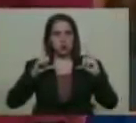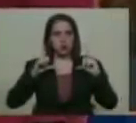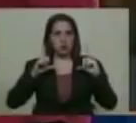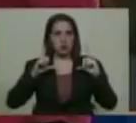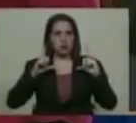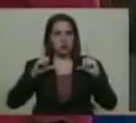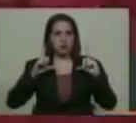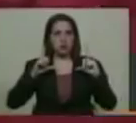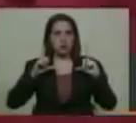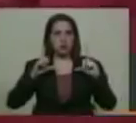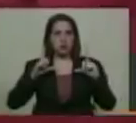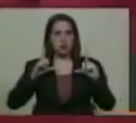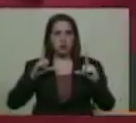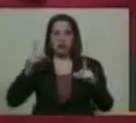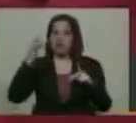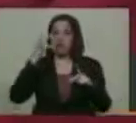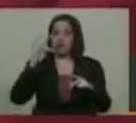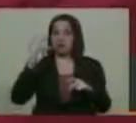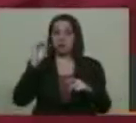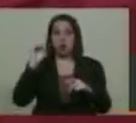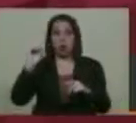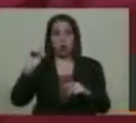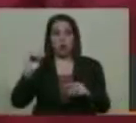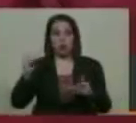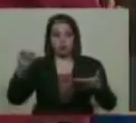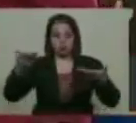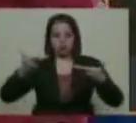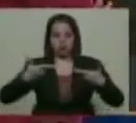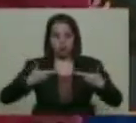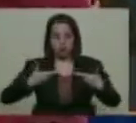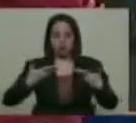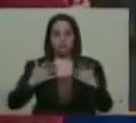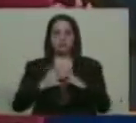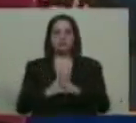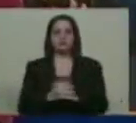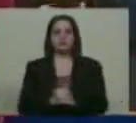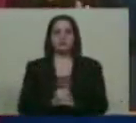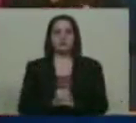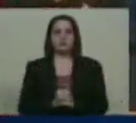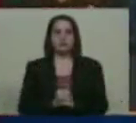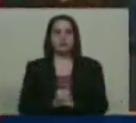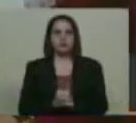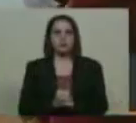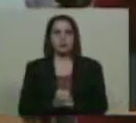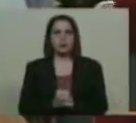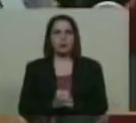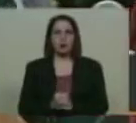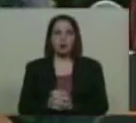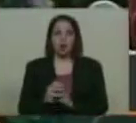orden Fabricio Ojeda. Correcto. Y